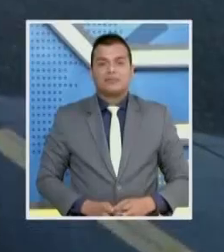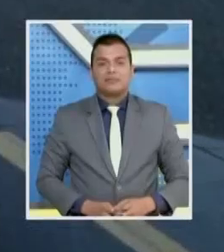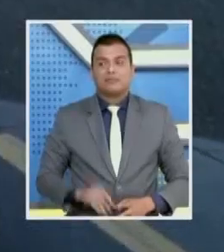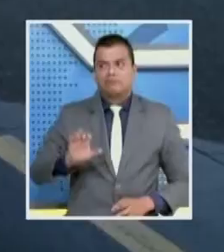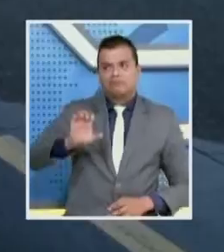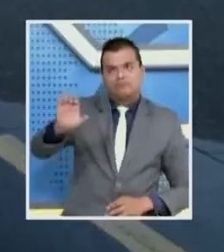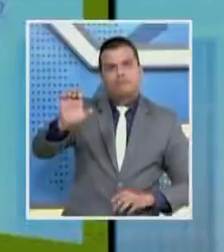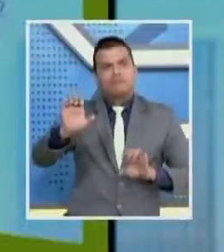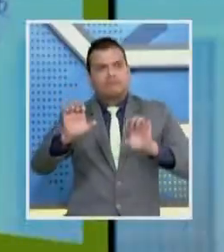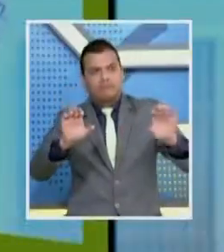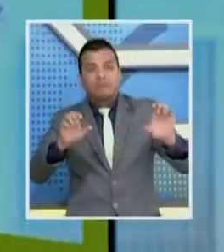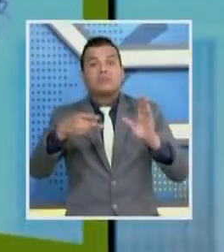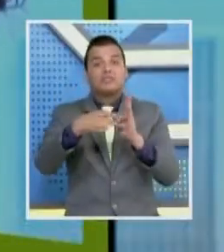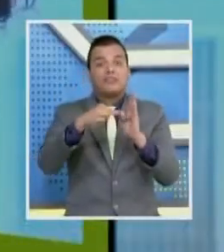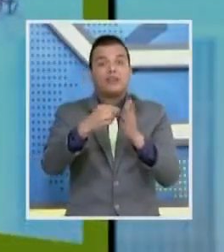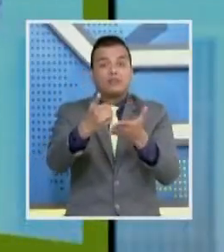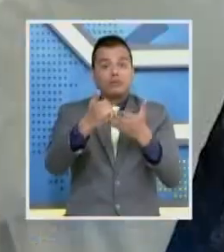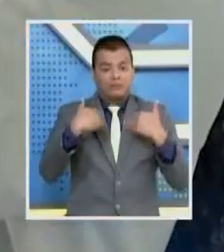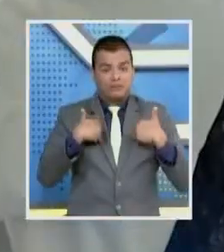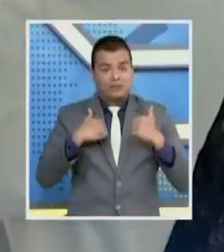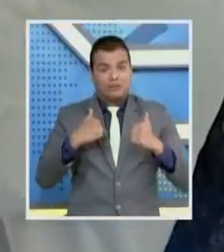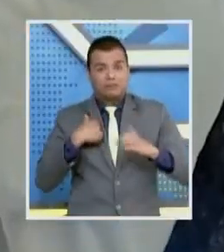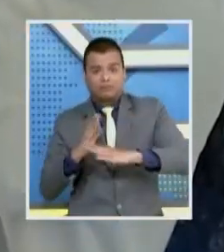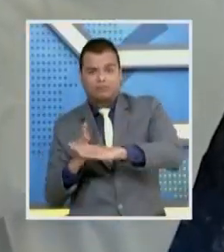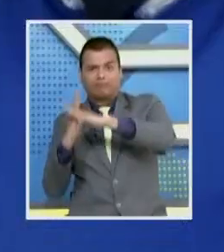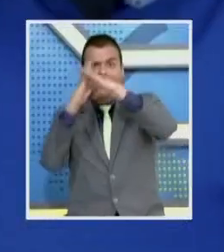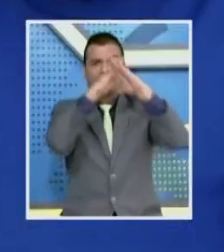Con la vara que mides estarás protegido.